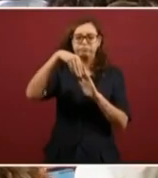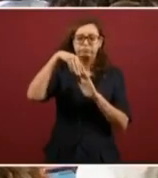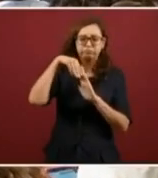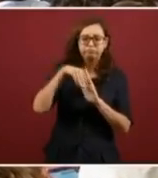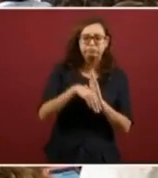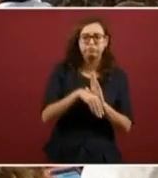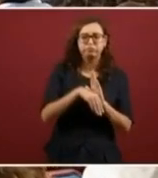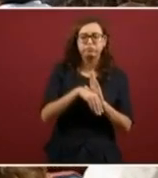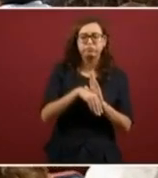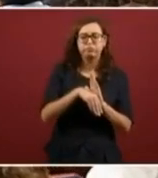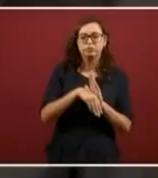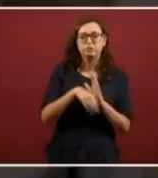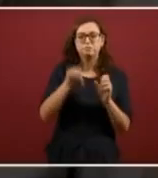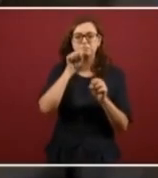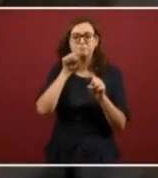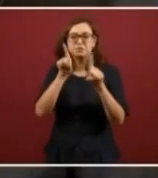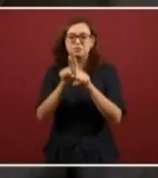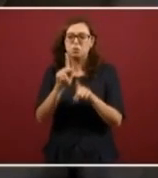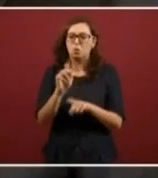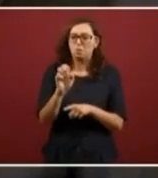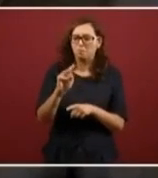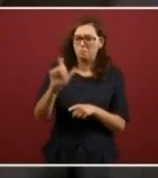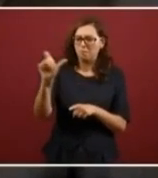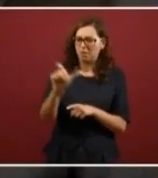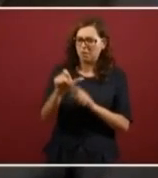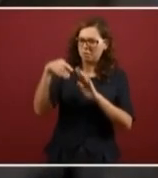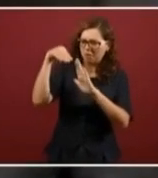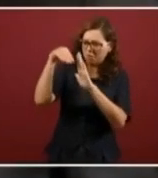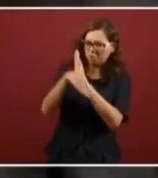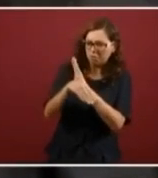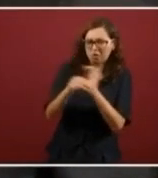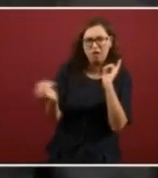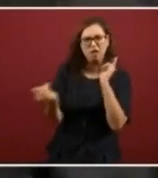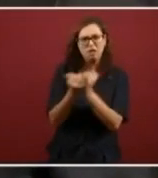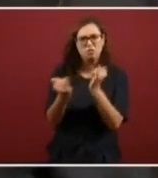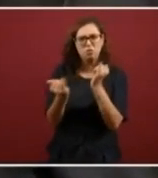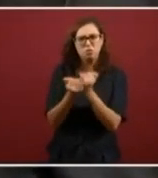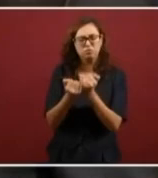deteriorados los bonos de Pemex. Entonces me llamó la atención,